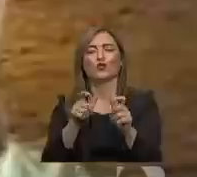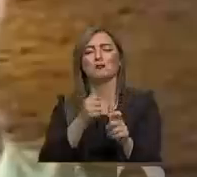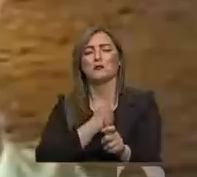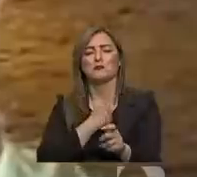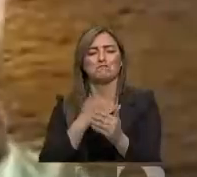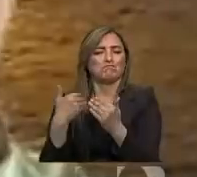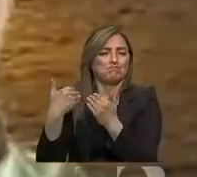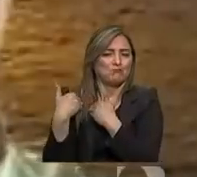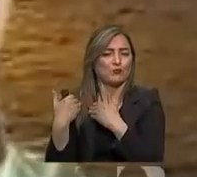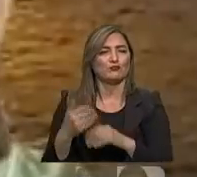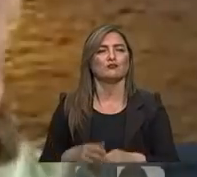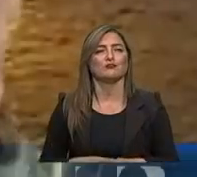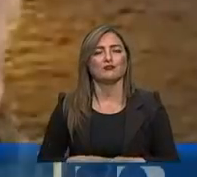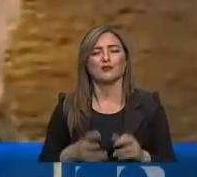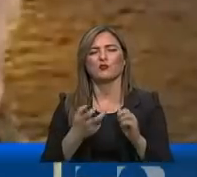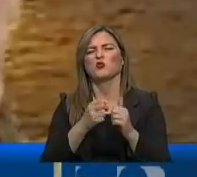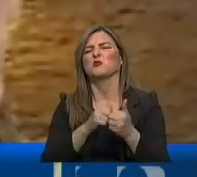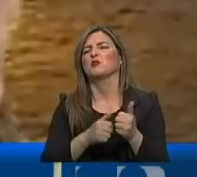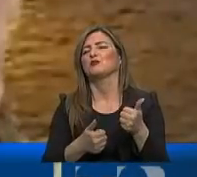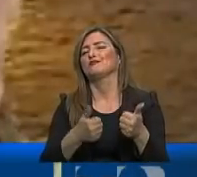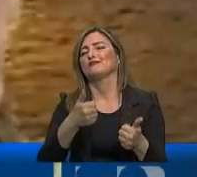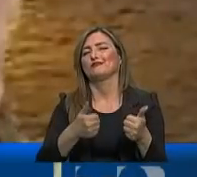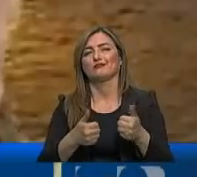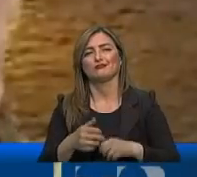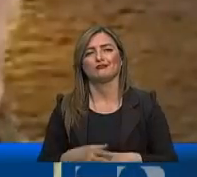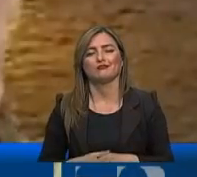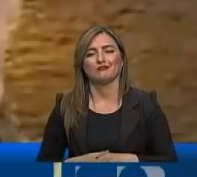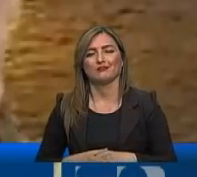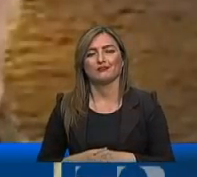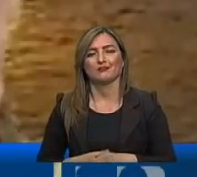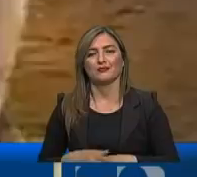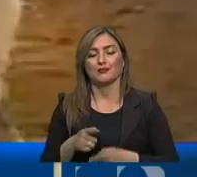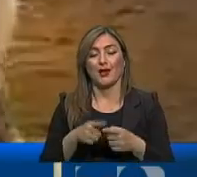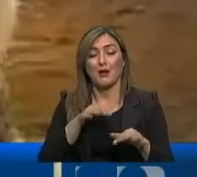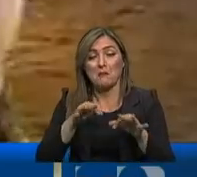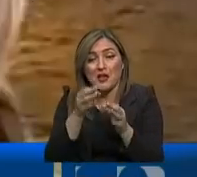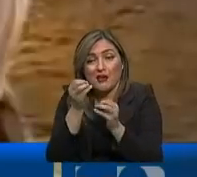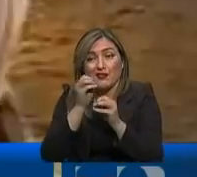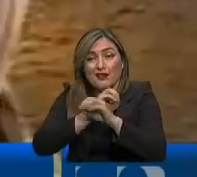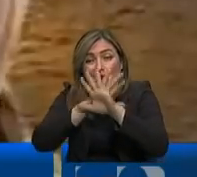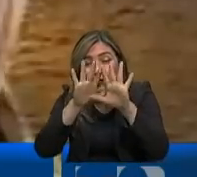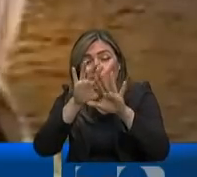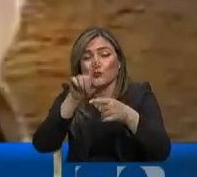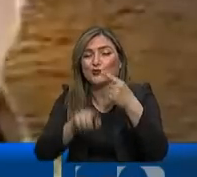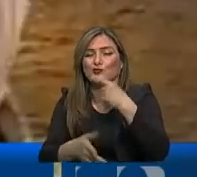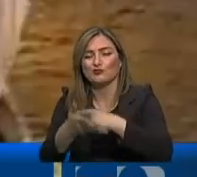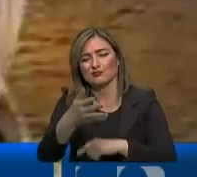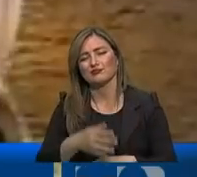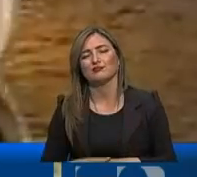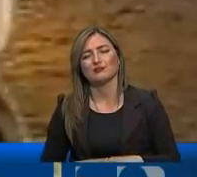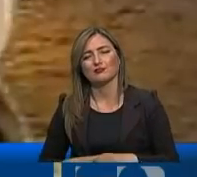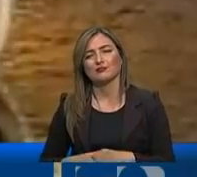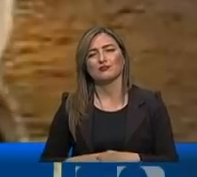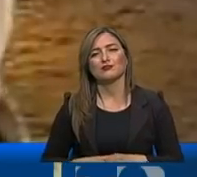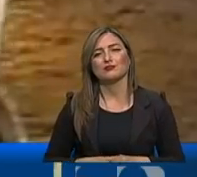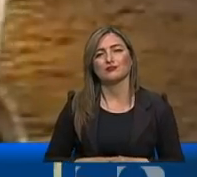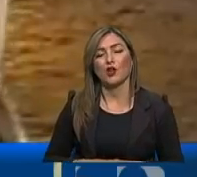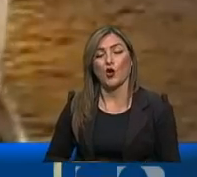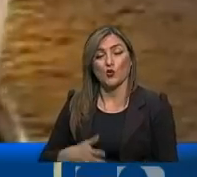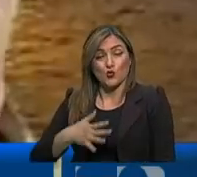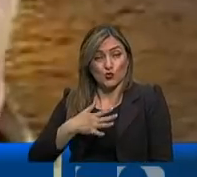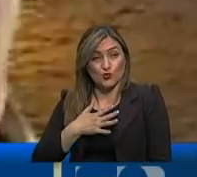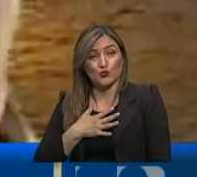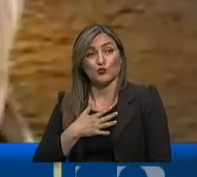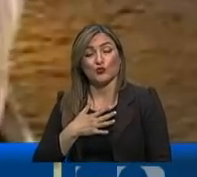personas. Nuestro gran problema es que no hemos sabido explicar en qué consiste y cómo yo,